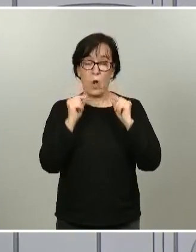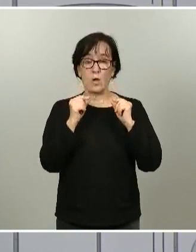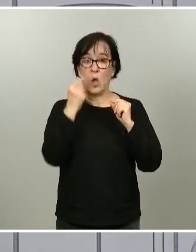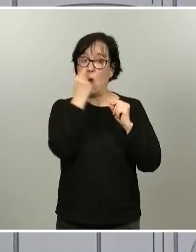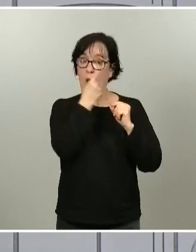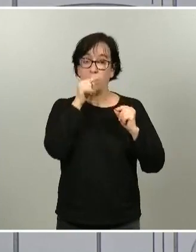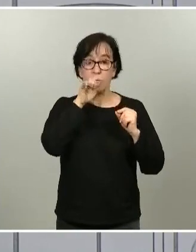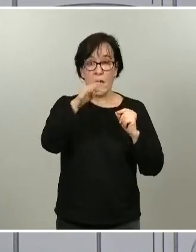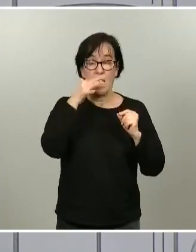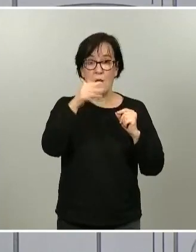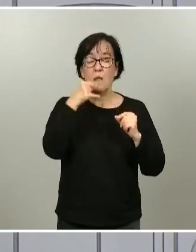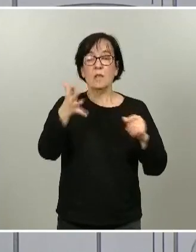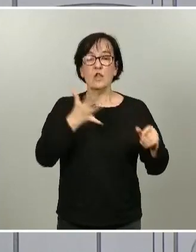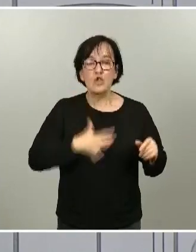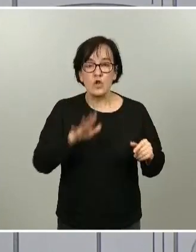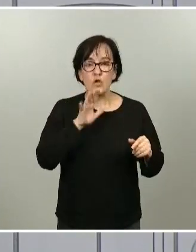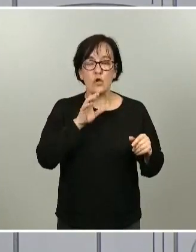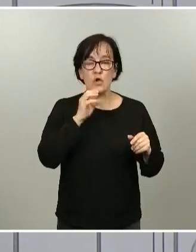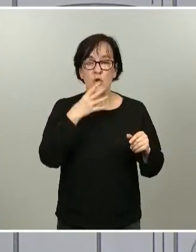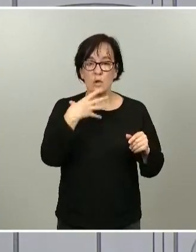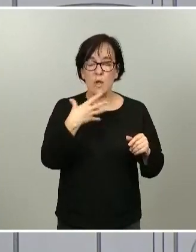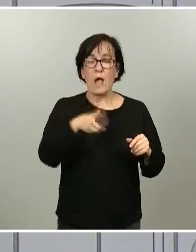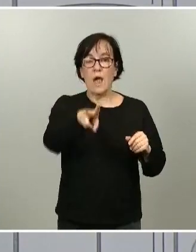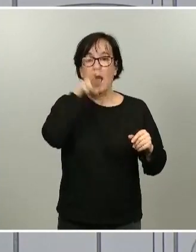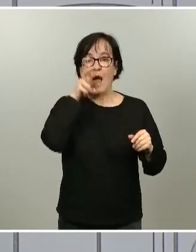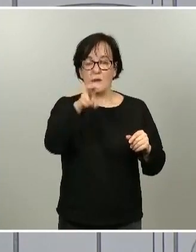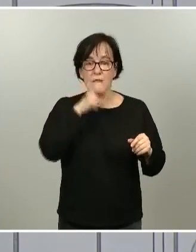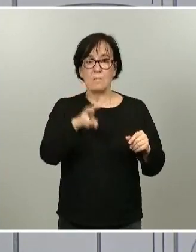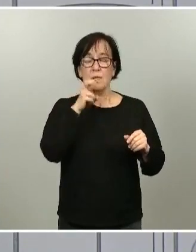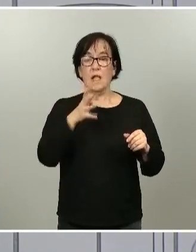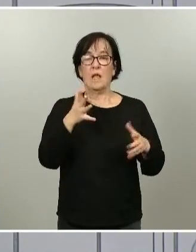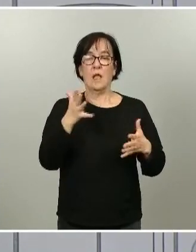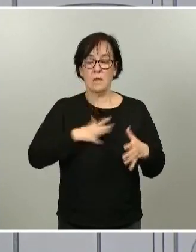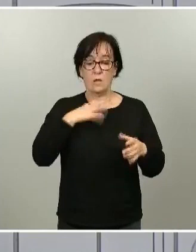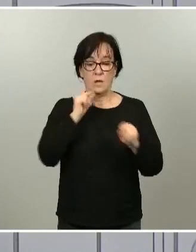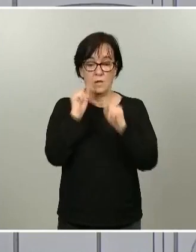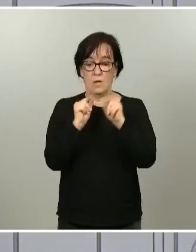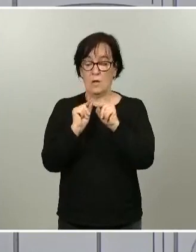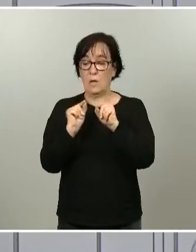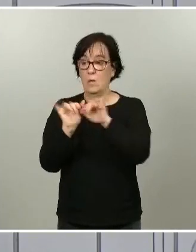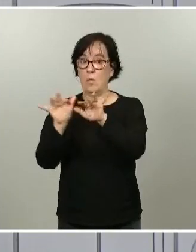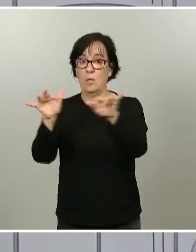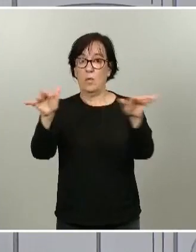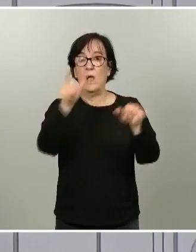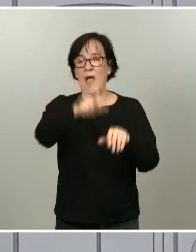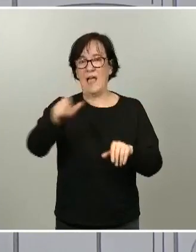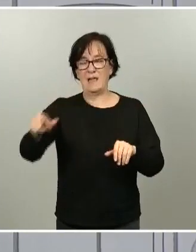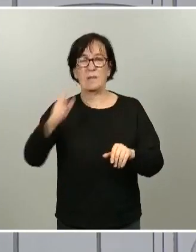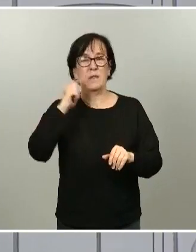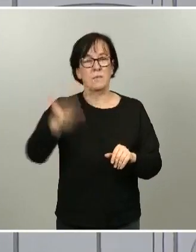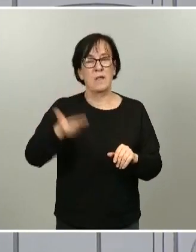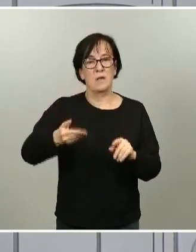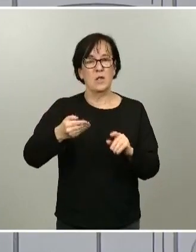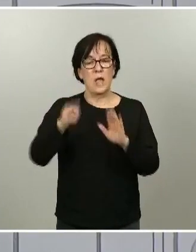al toser, al respirar, al estornudar, y que se transmiten a las personas. De ahí la importancia de las medidas que